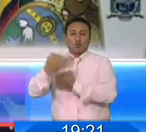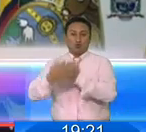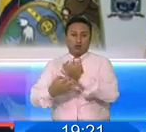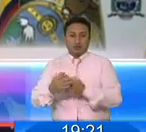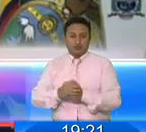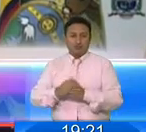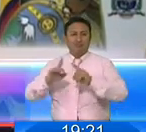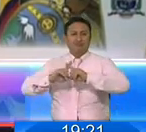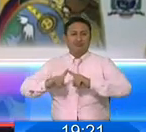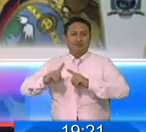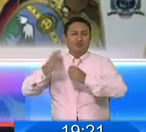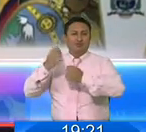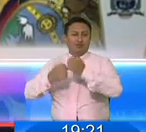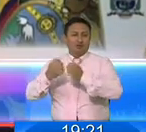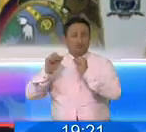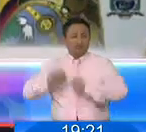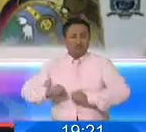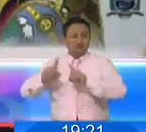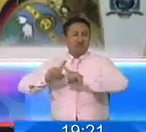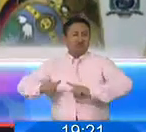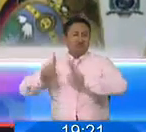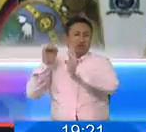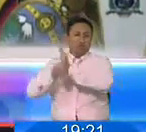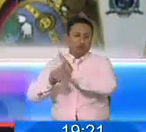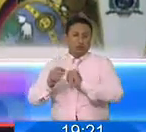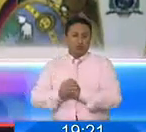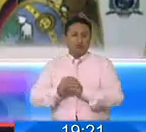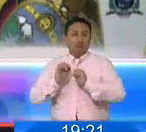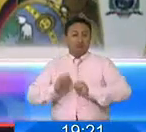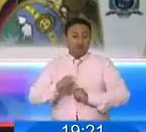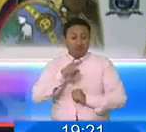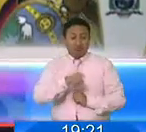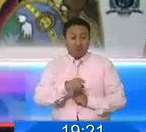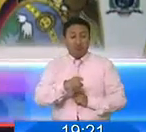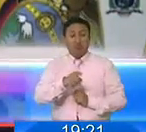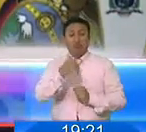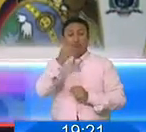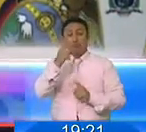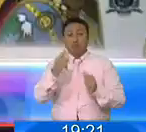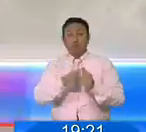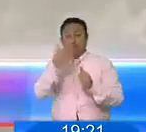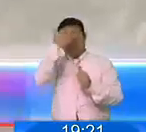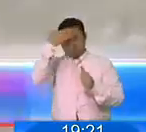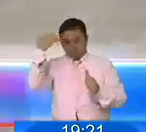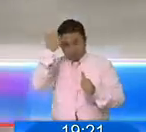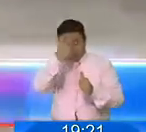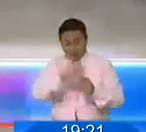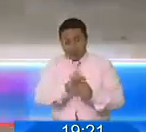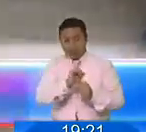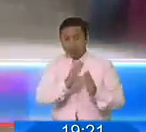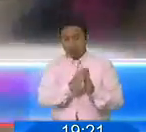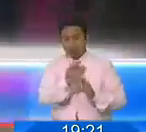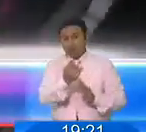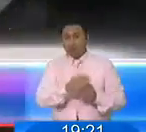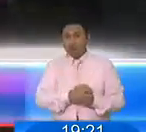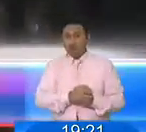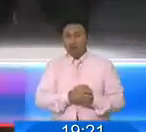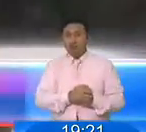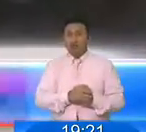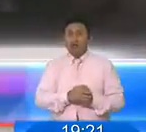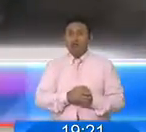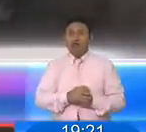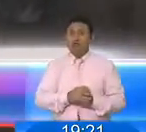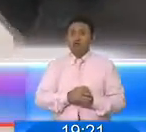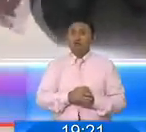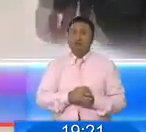por distintos tipos de denuncias entre las cuales consta está y adopción así mónica patricia trujillo fue